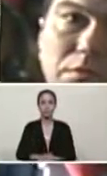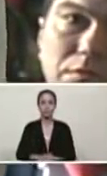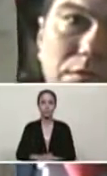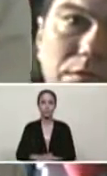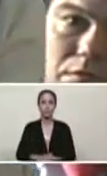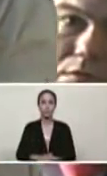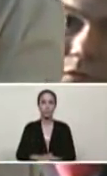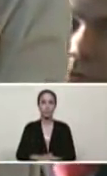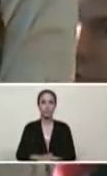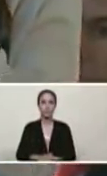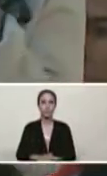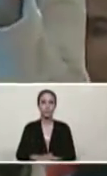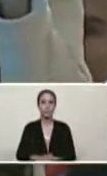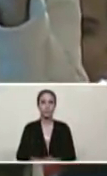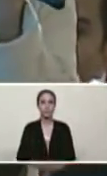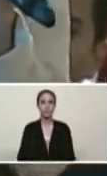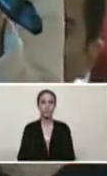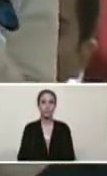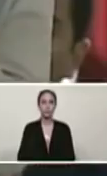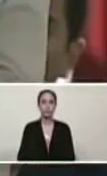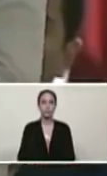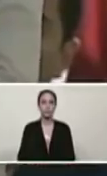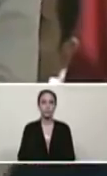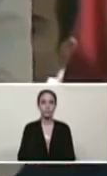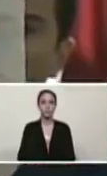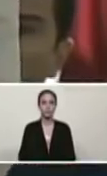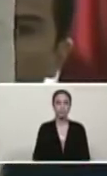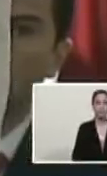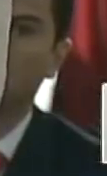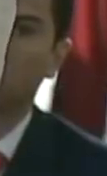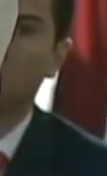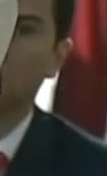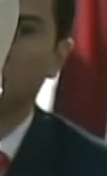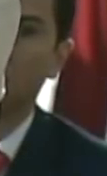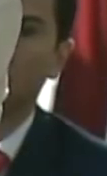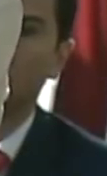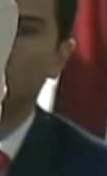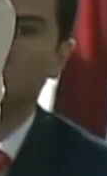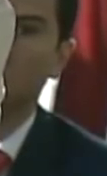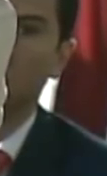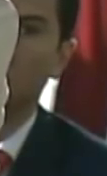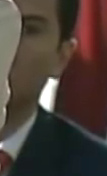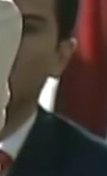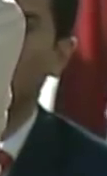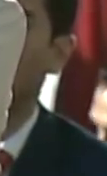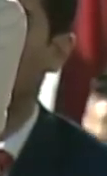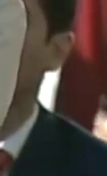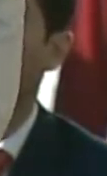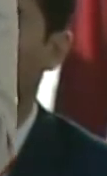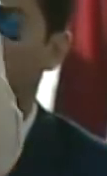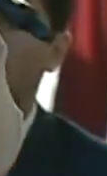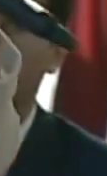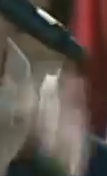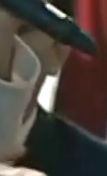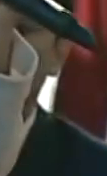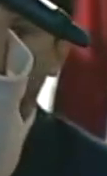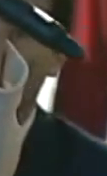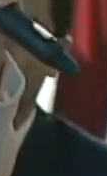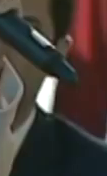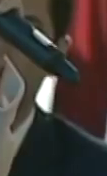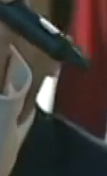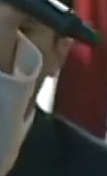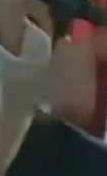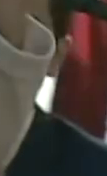nos queremos traer aquí o nosso coração, dar o nosso coração e a nossa militância pela paz ao povo